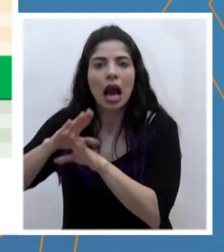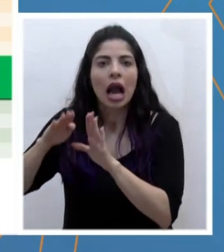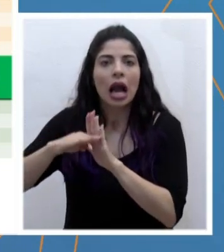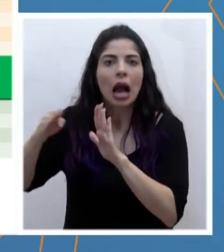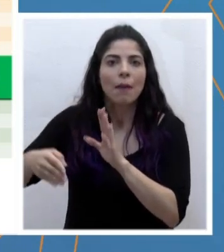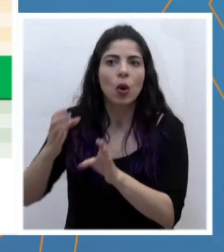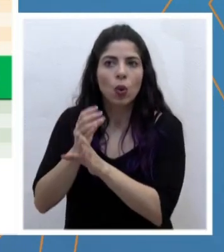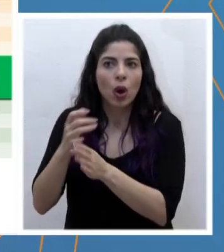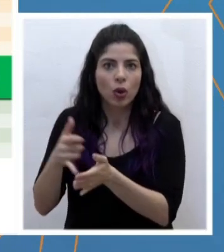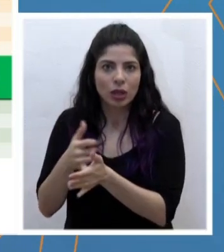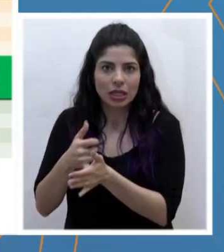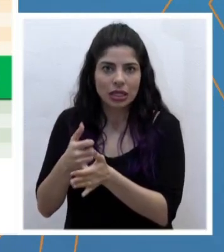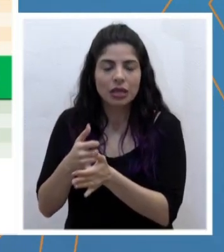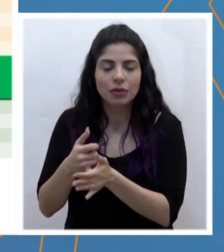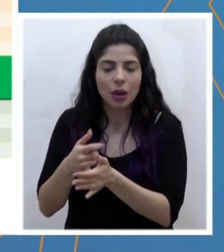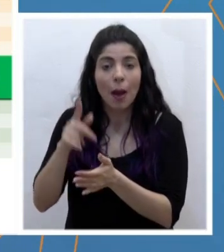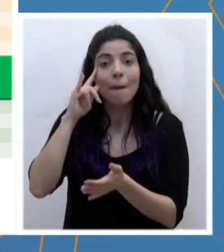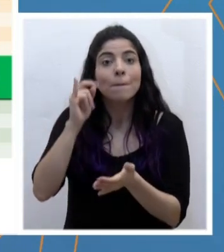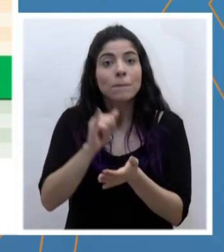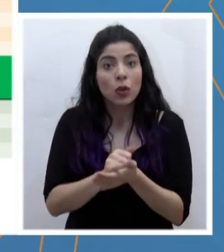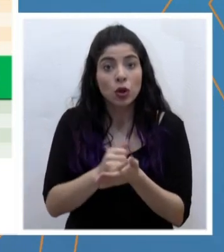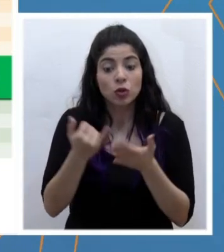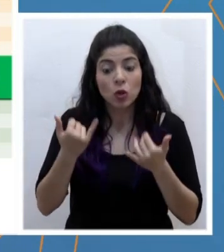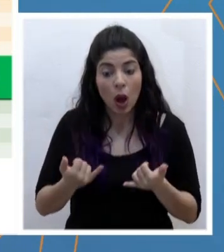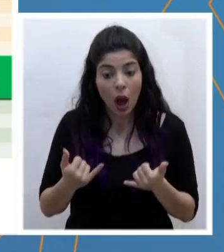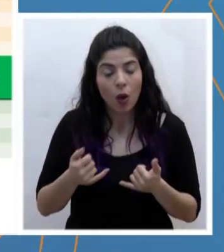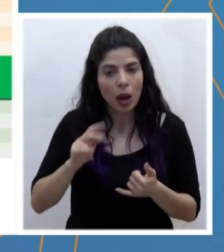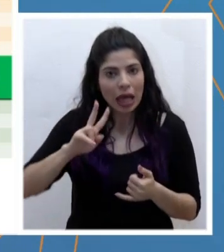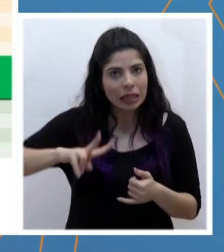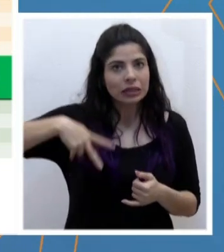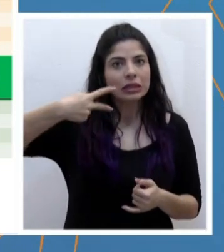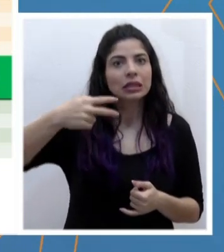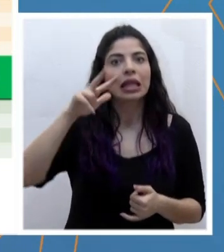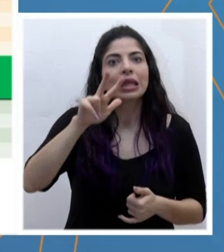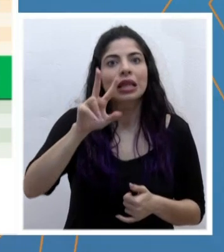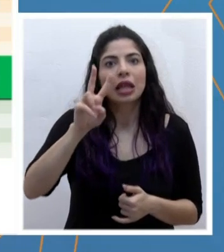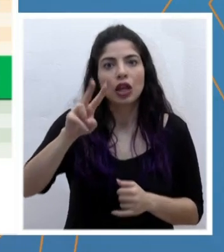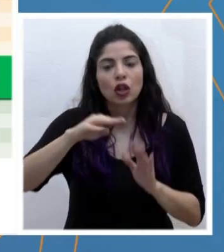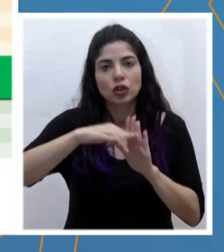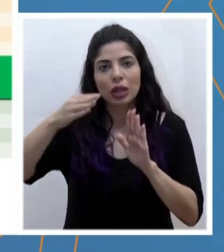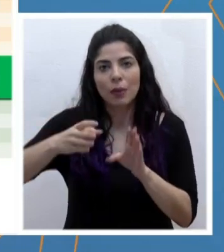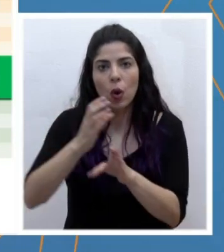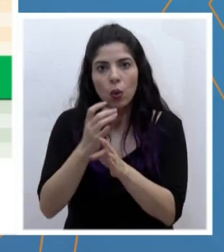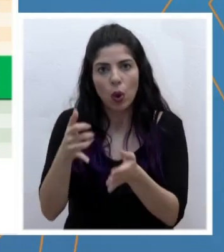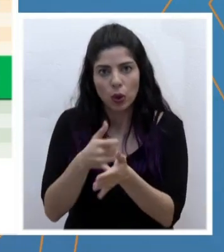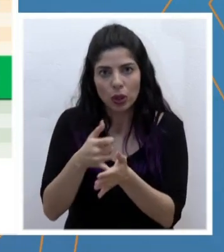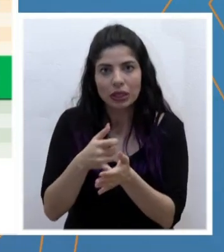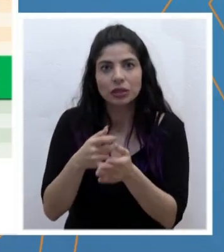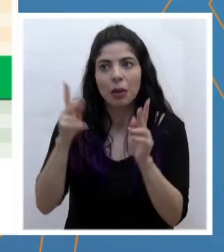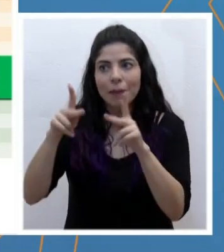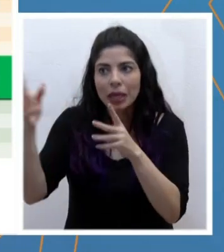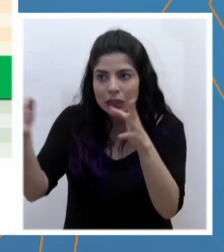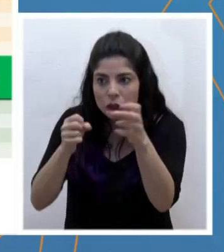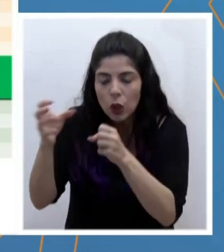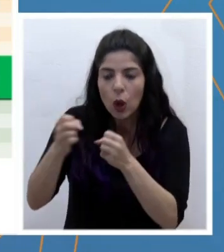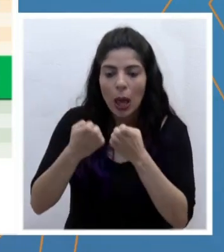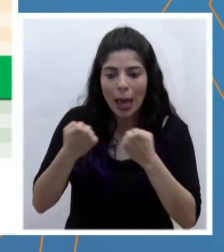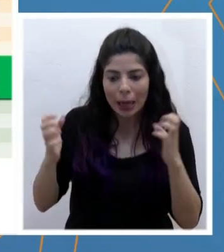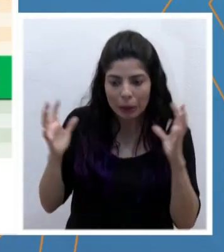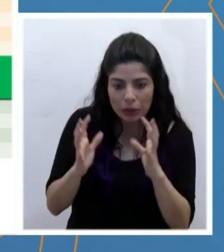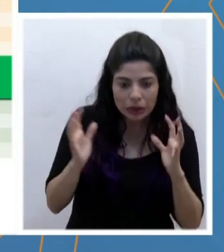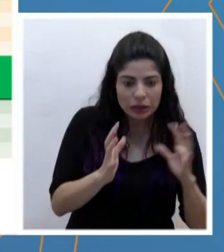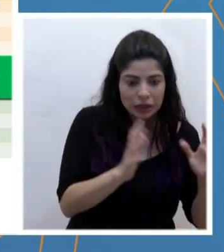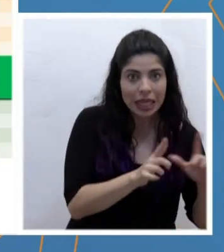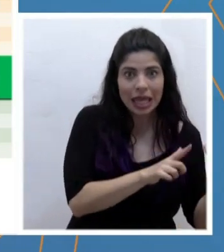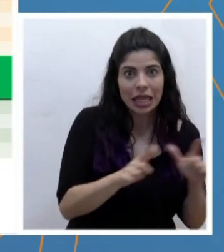se tiene un refuerzo de 32 camas adicionales UCI con el equipamiento y el recurso humano requerido. Esto puede